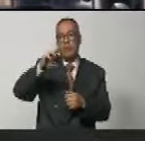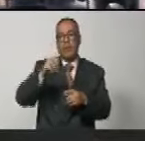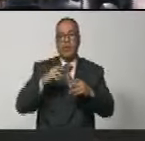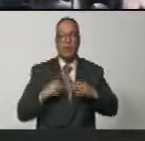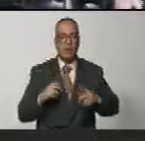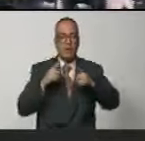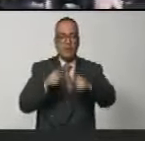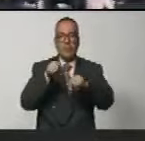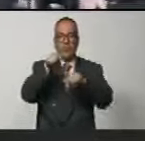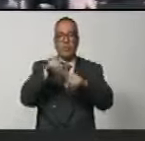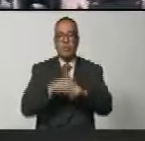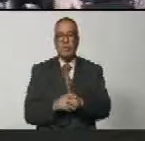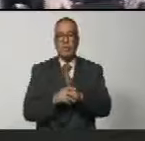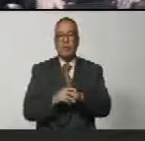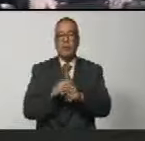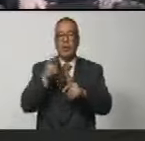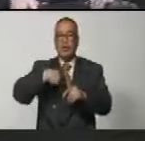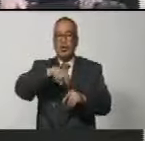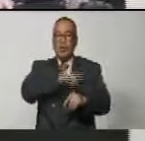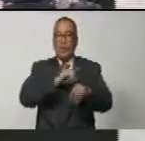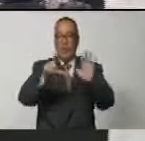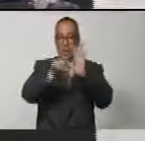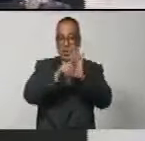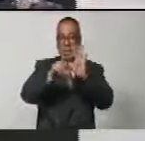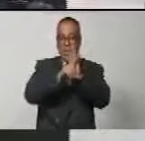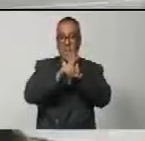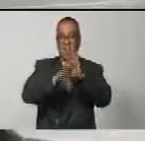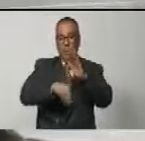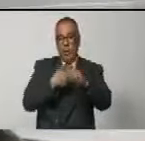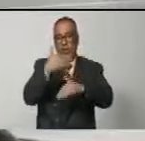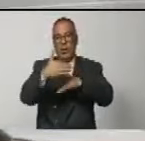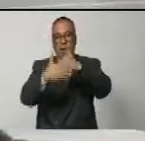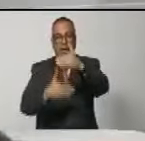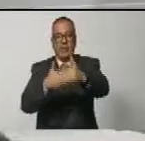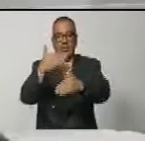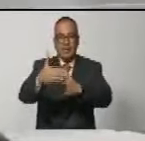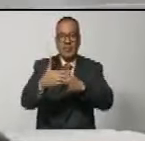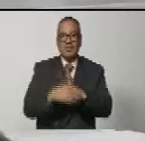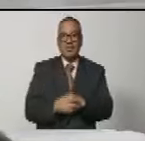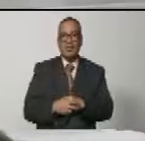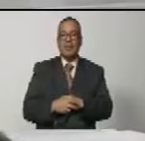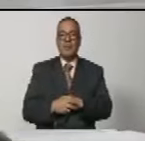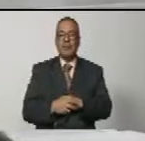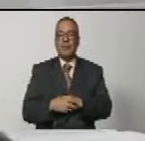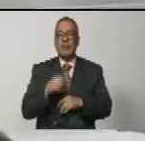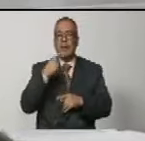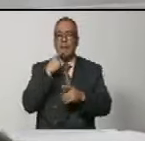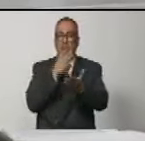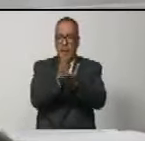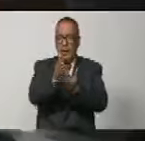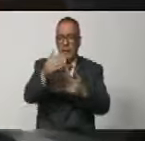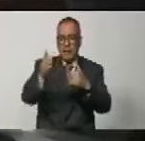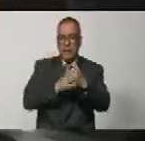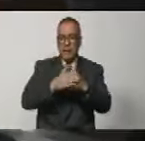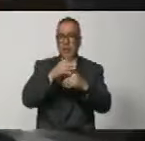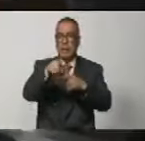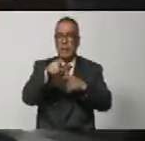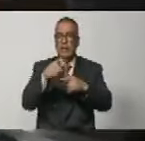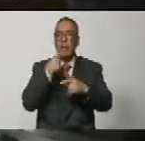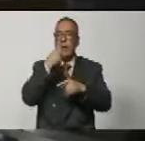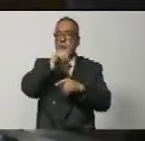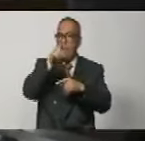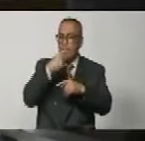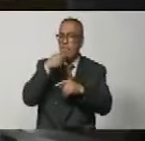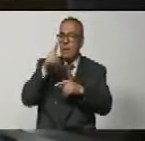dio la oportunidad de que nuestra ley avanzara como avanzó. Bueno, para ir cerrando, hicimos una